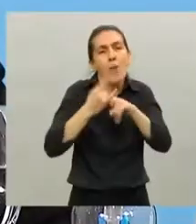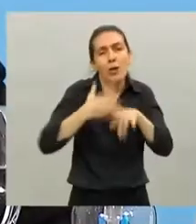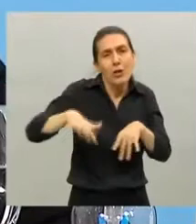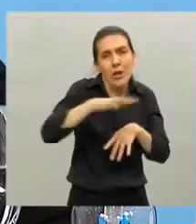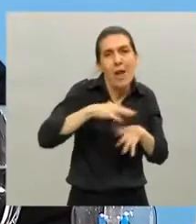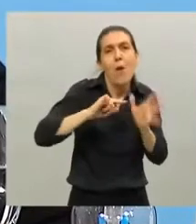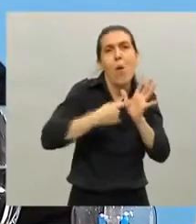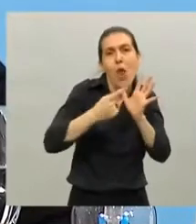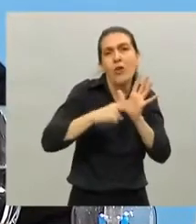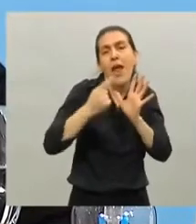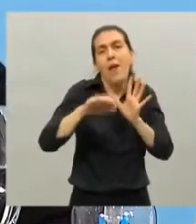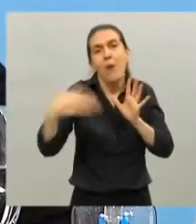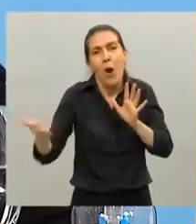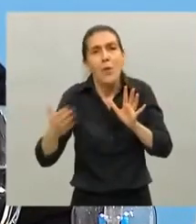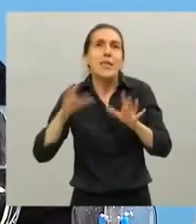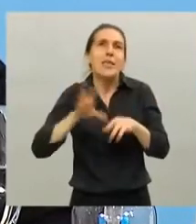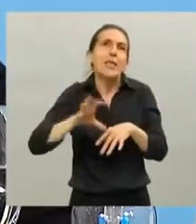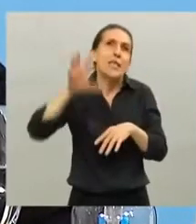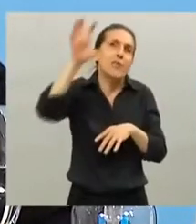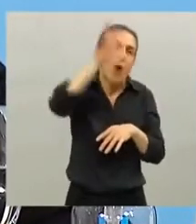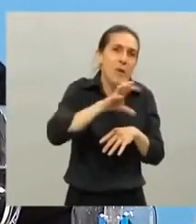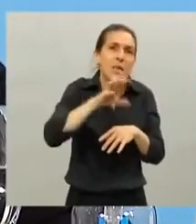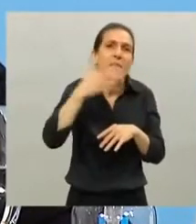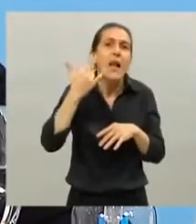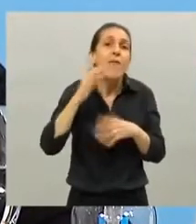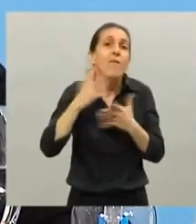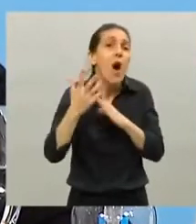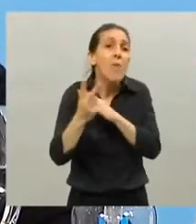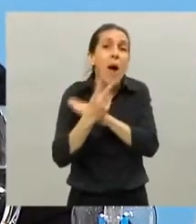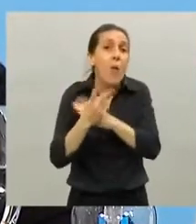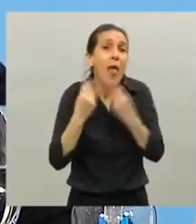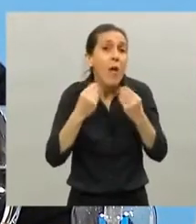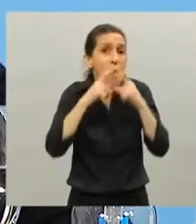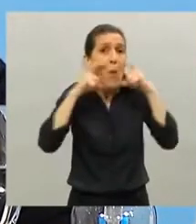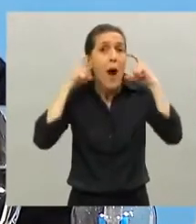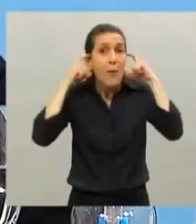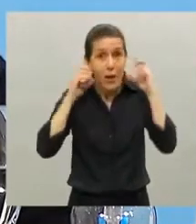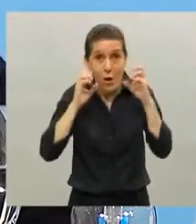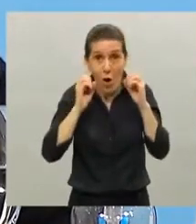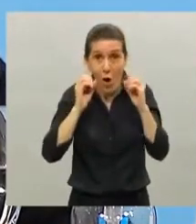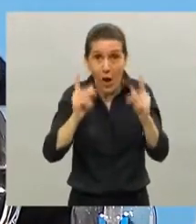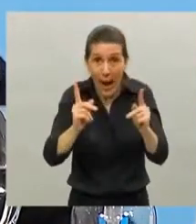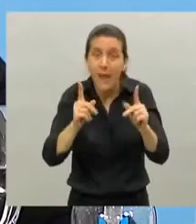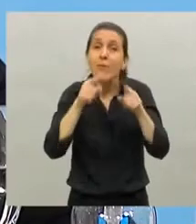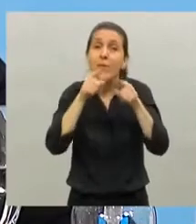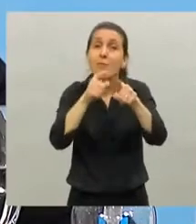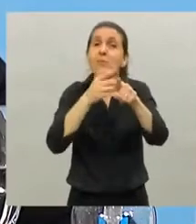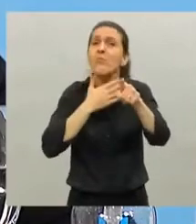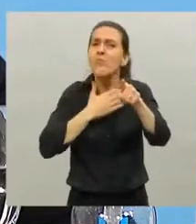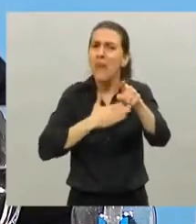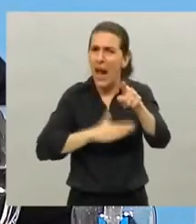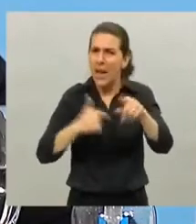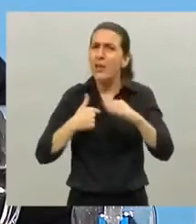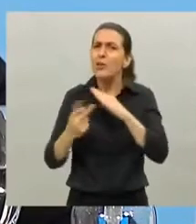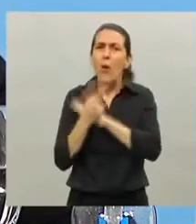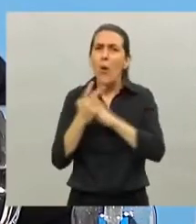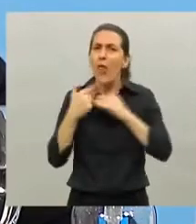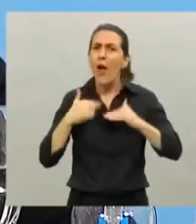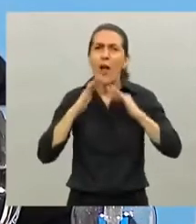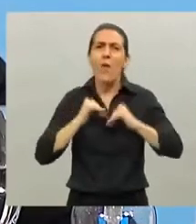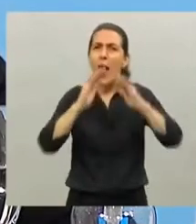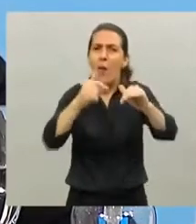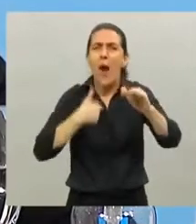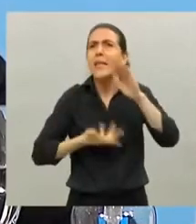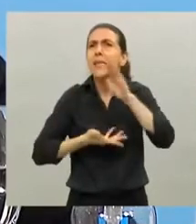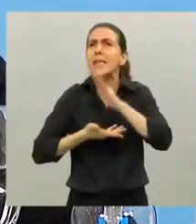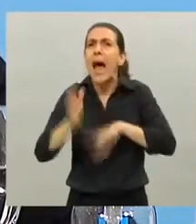muchos lugares del país, es una forma de cuidarnos, ¿ok? Y quédate tranquilo que yo me cuido como vos, salgo con